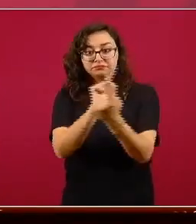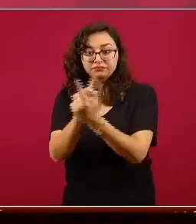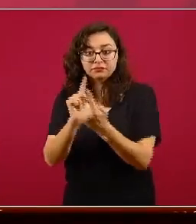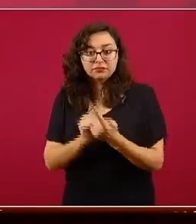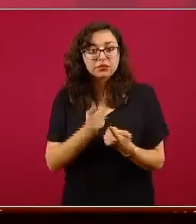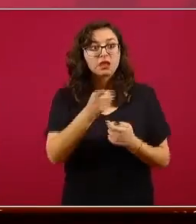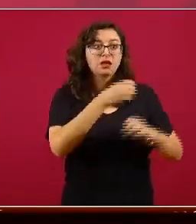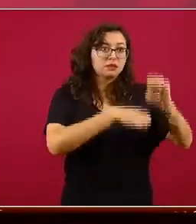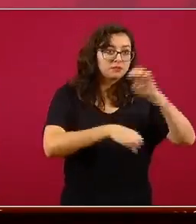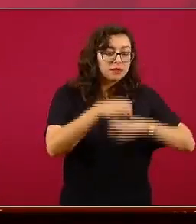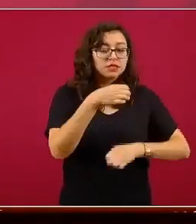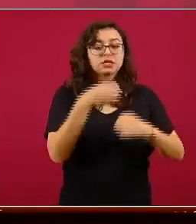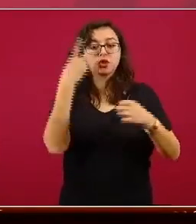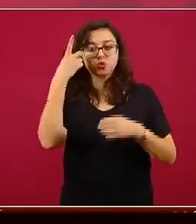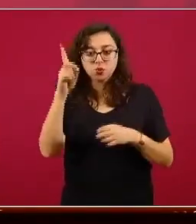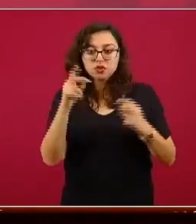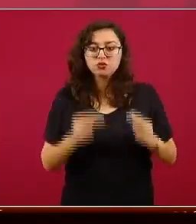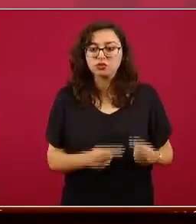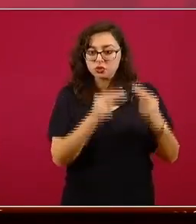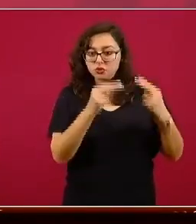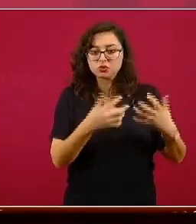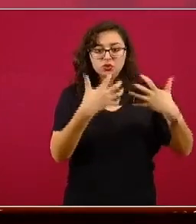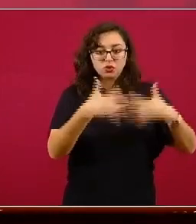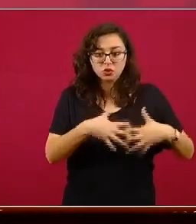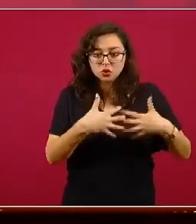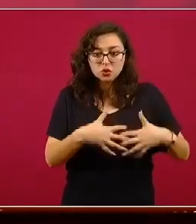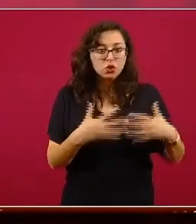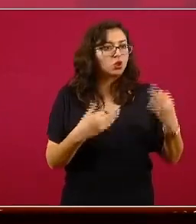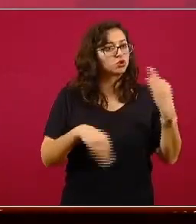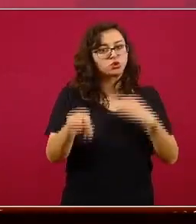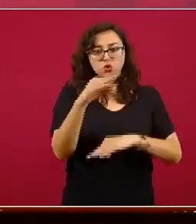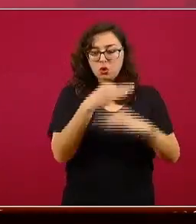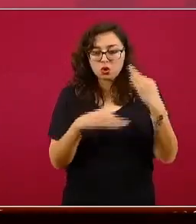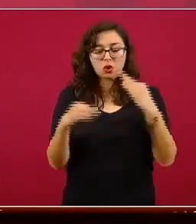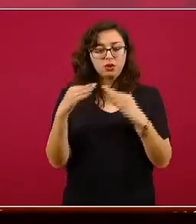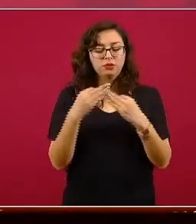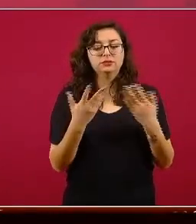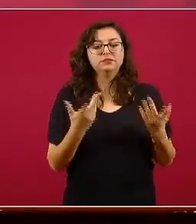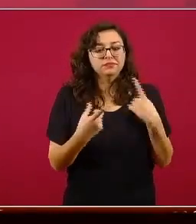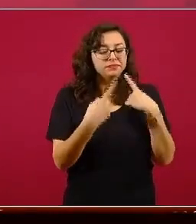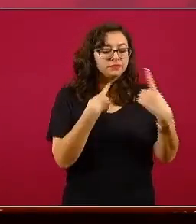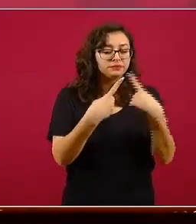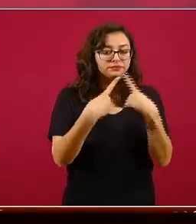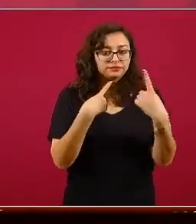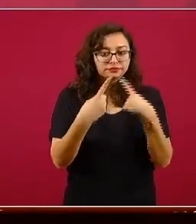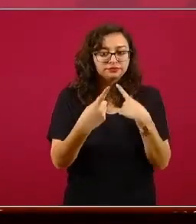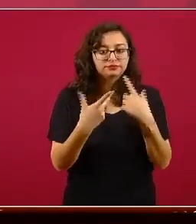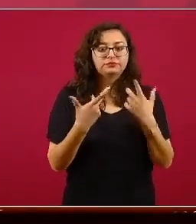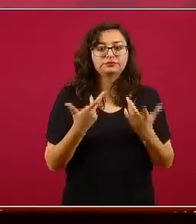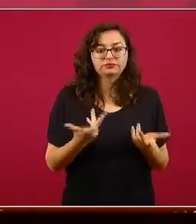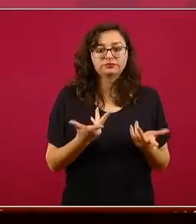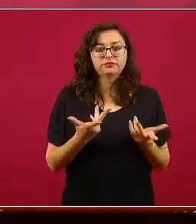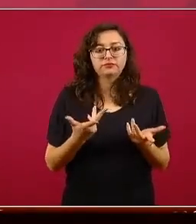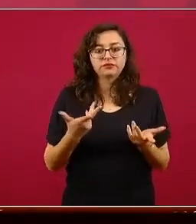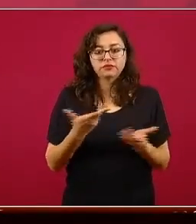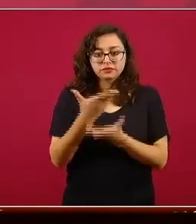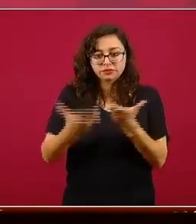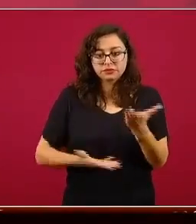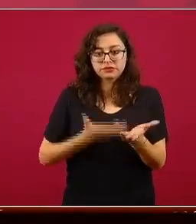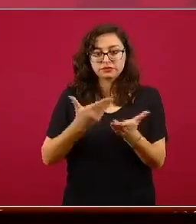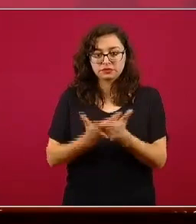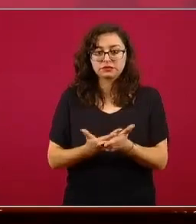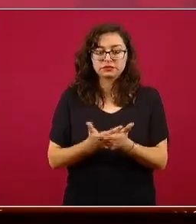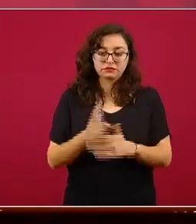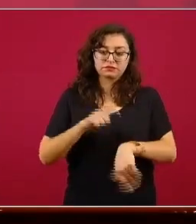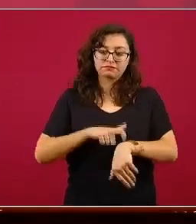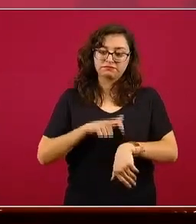cámaras industriales y de comercio, con el empresariado relevante para la Ciudad de México, para establecer